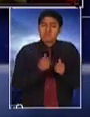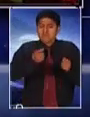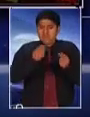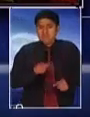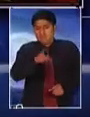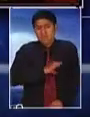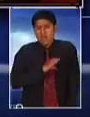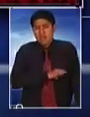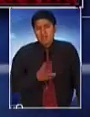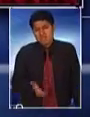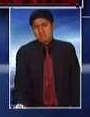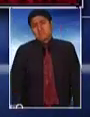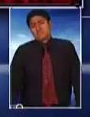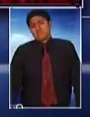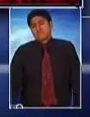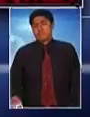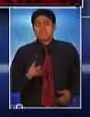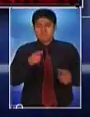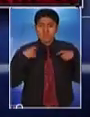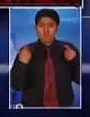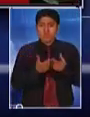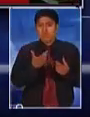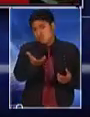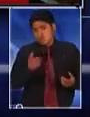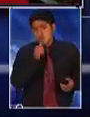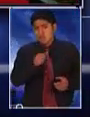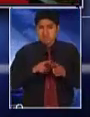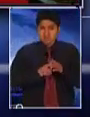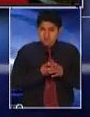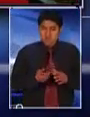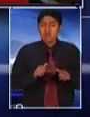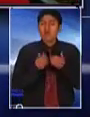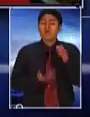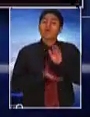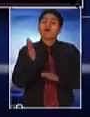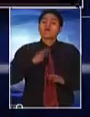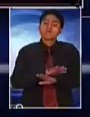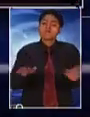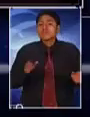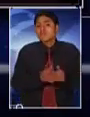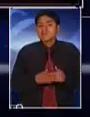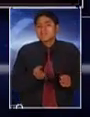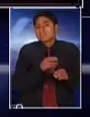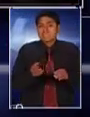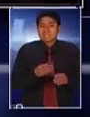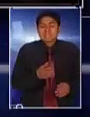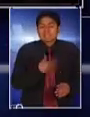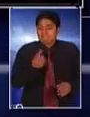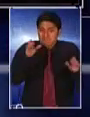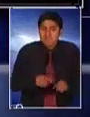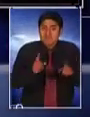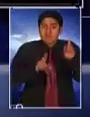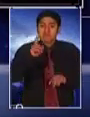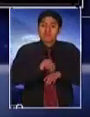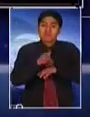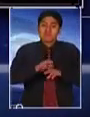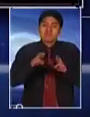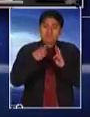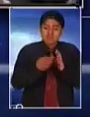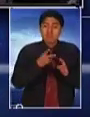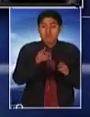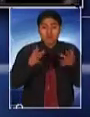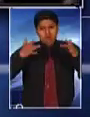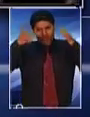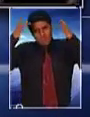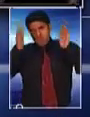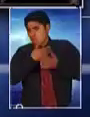este tipo de actitudes, señores congresistas? Si así empezamos, ¿cómo vamos a terminar? Lo peor es la actitud de algunos consejeros regionales que